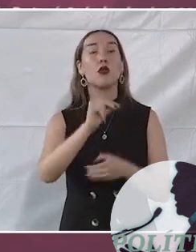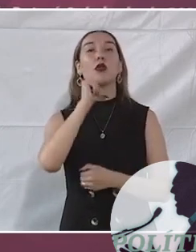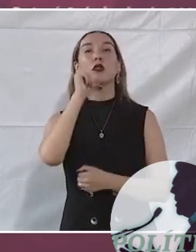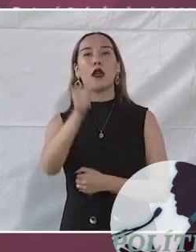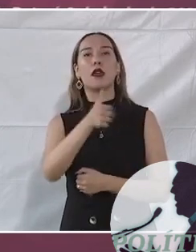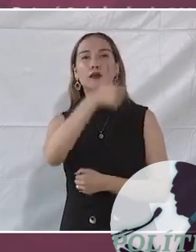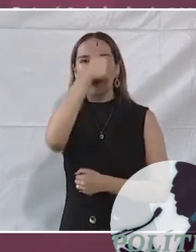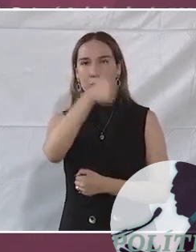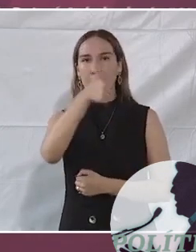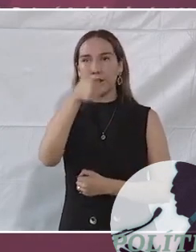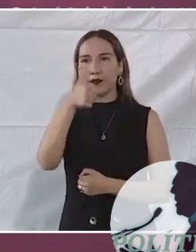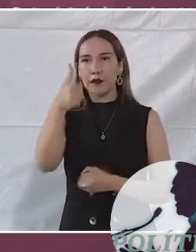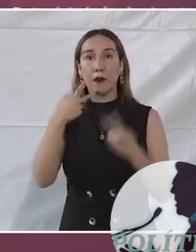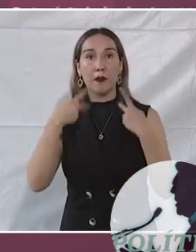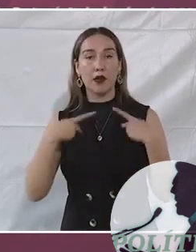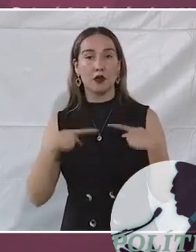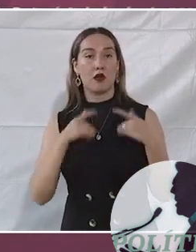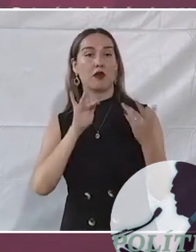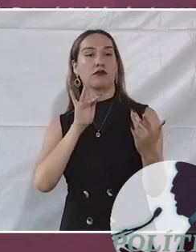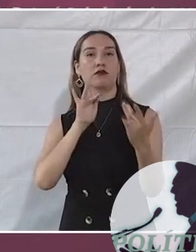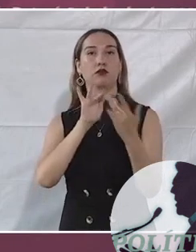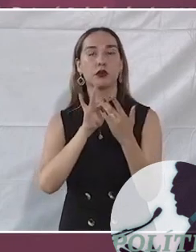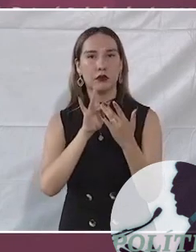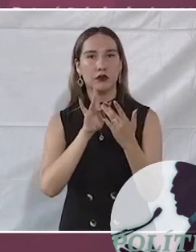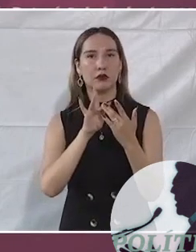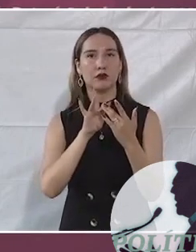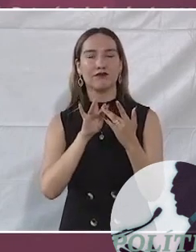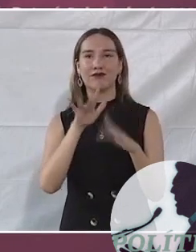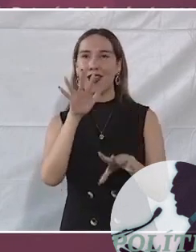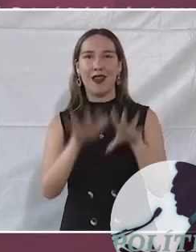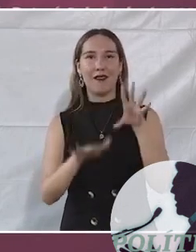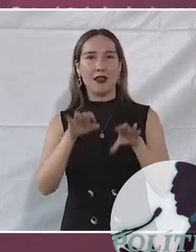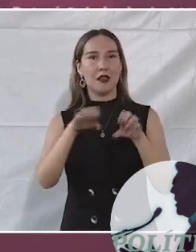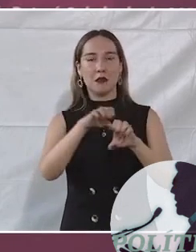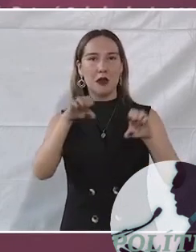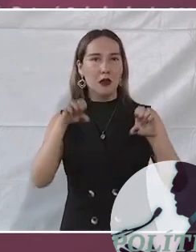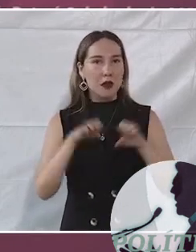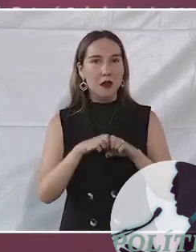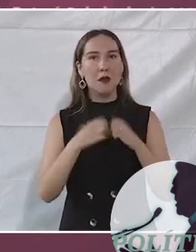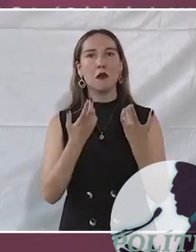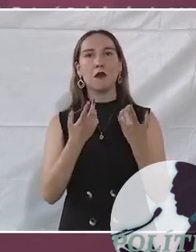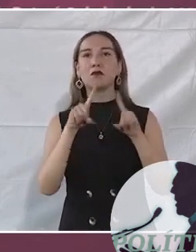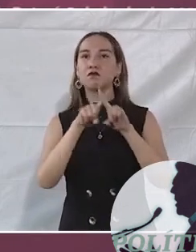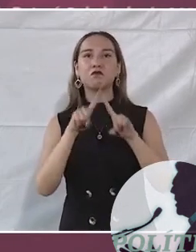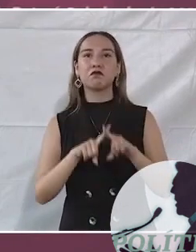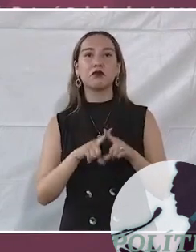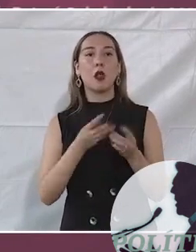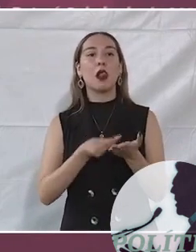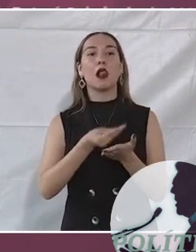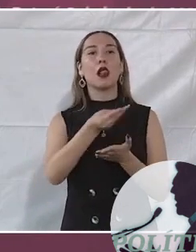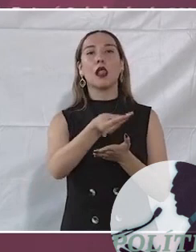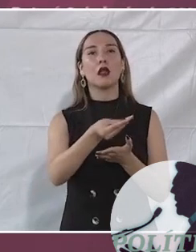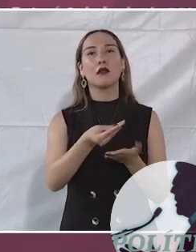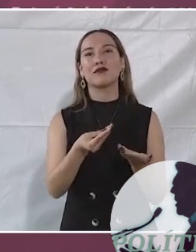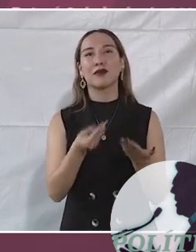si se entrega a las organizaciones muchas veces no llega o llega con moche,